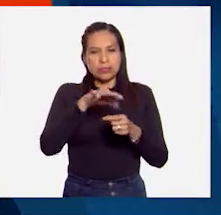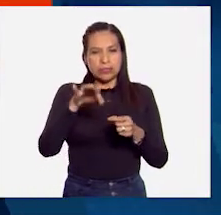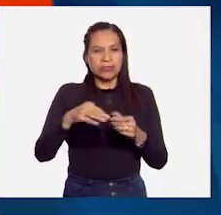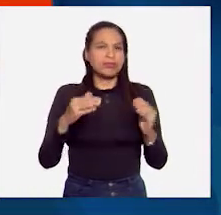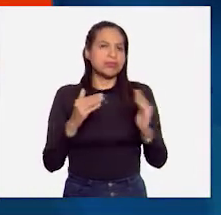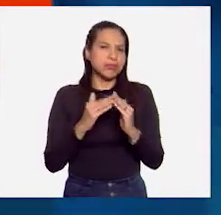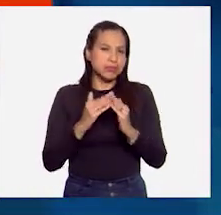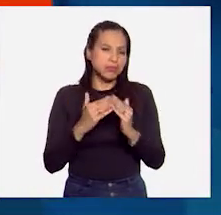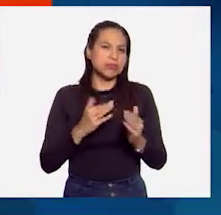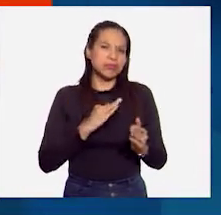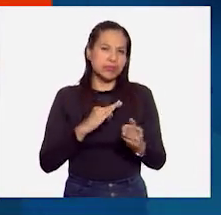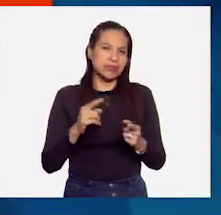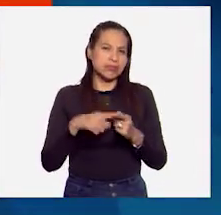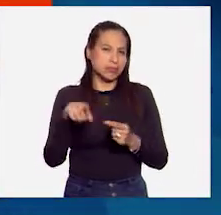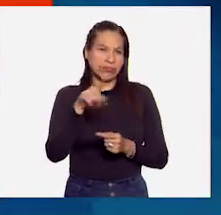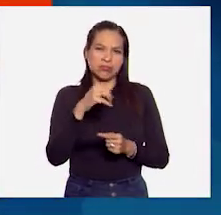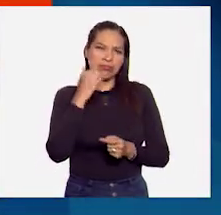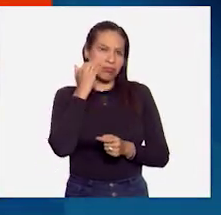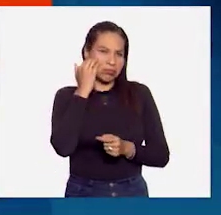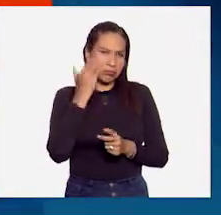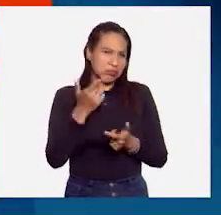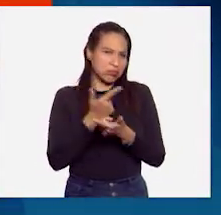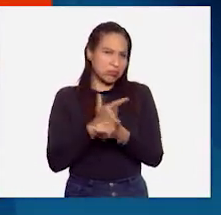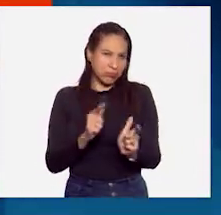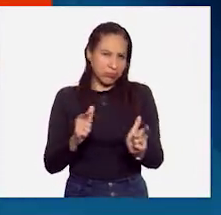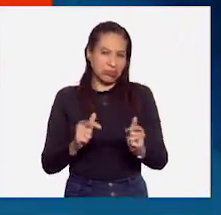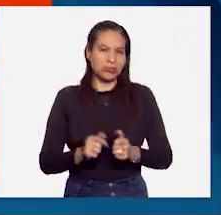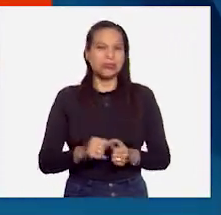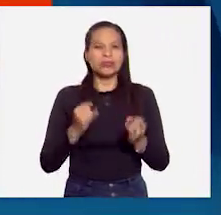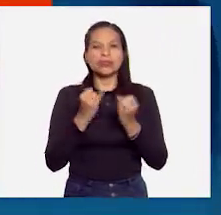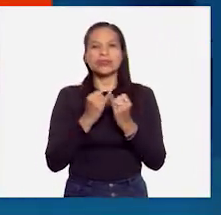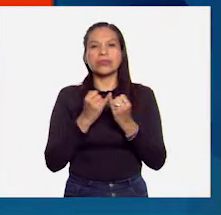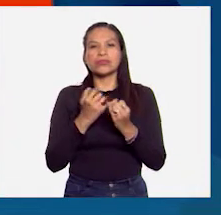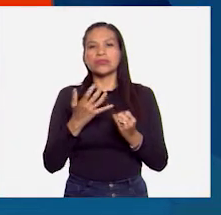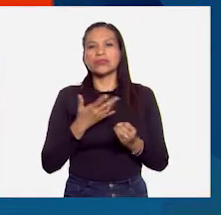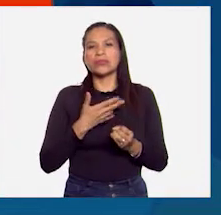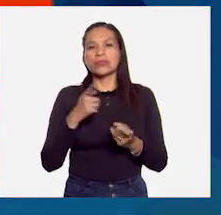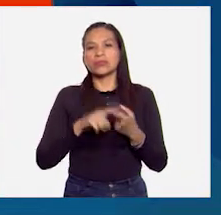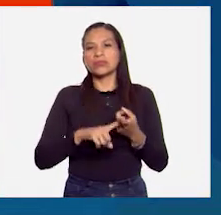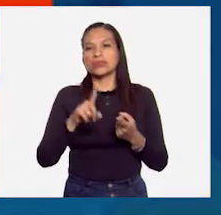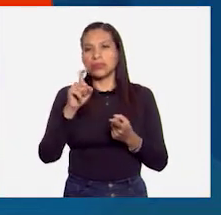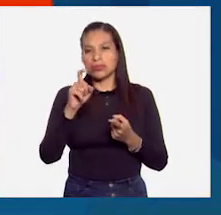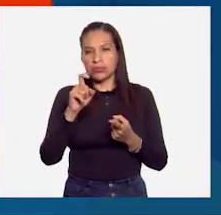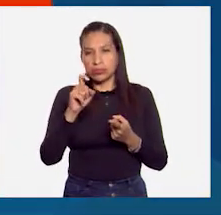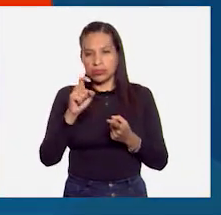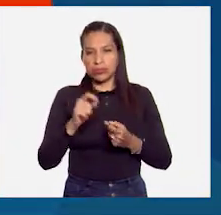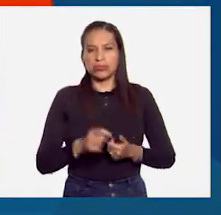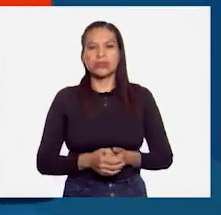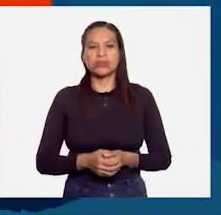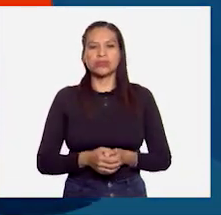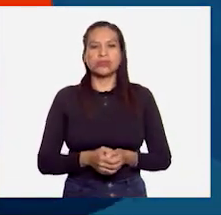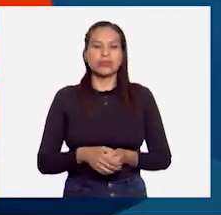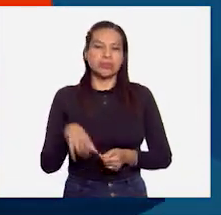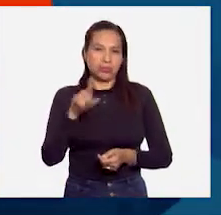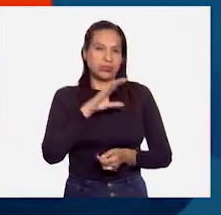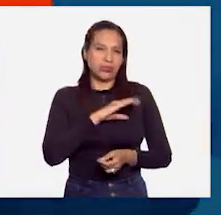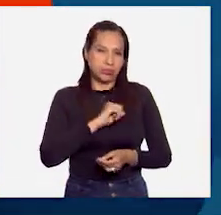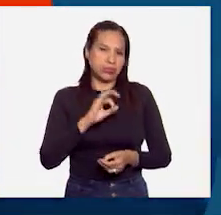en casa pueden ser las que ustedes quieran. También dejarlas en agüita, diluidas,